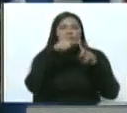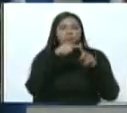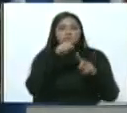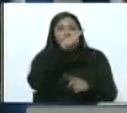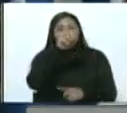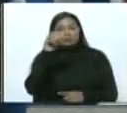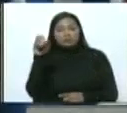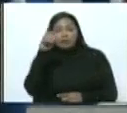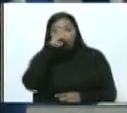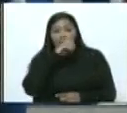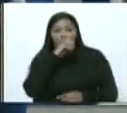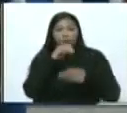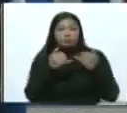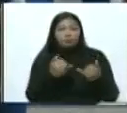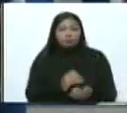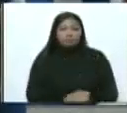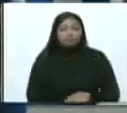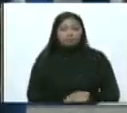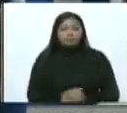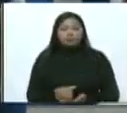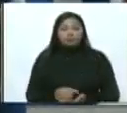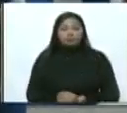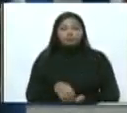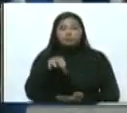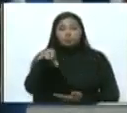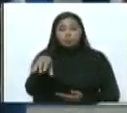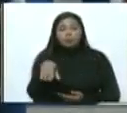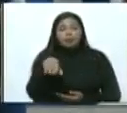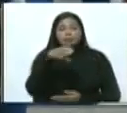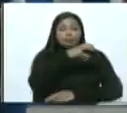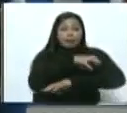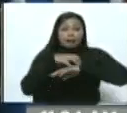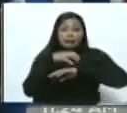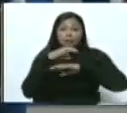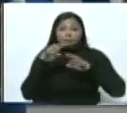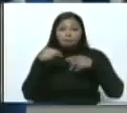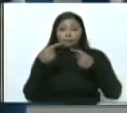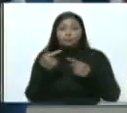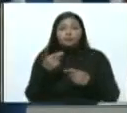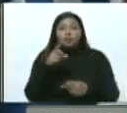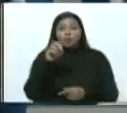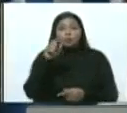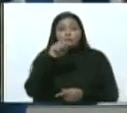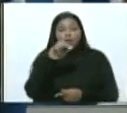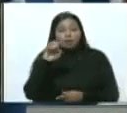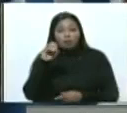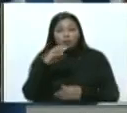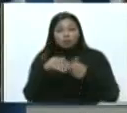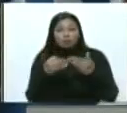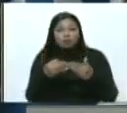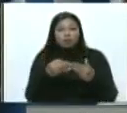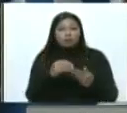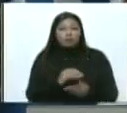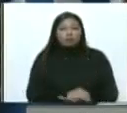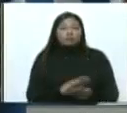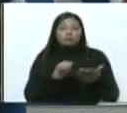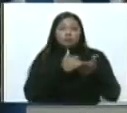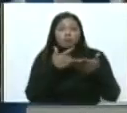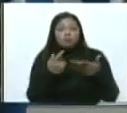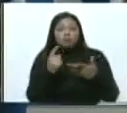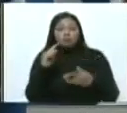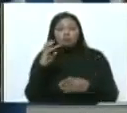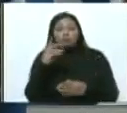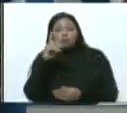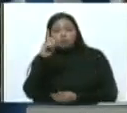100 años. La ciudad del Tigre que inmortalizó Miguel Otero Silva con su novela Oficina Número 1,